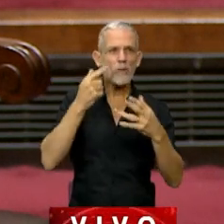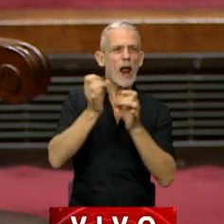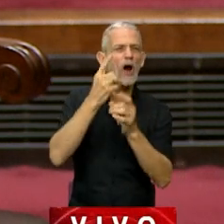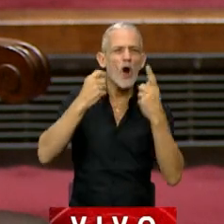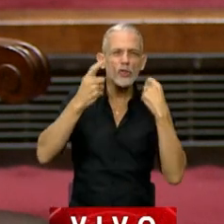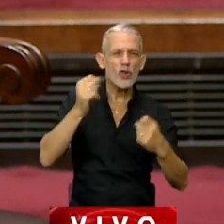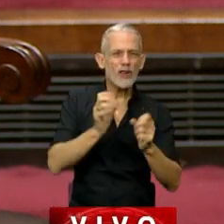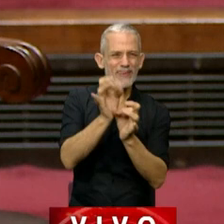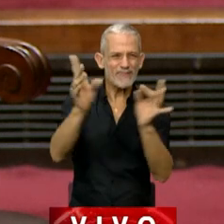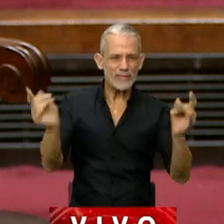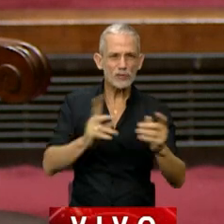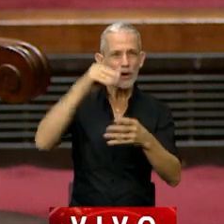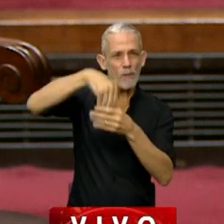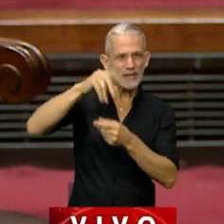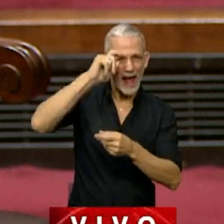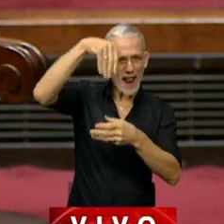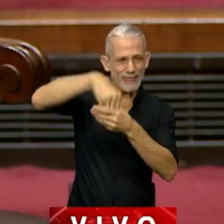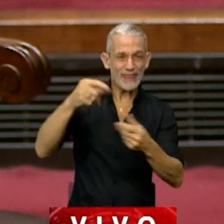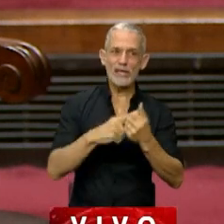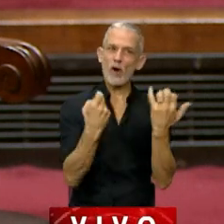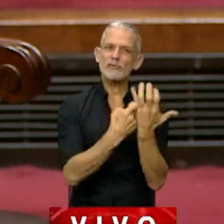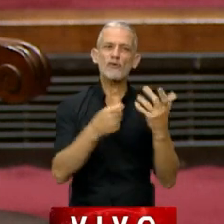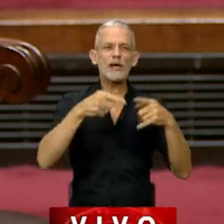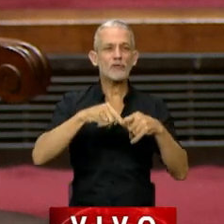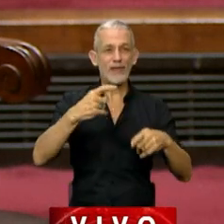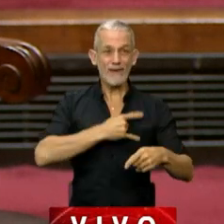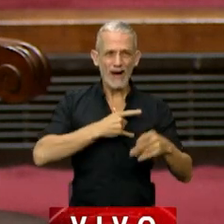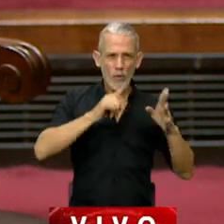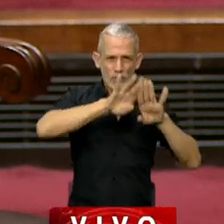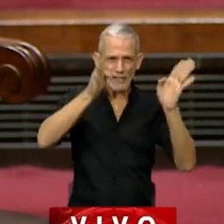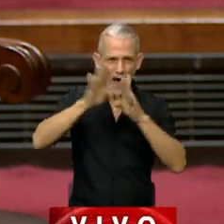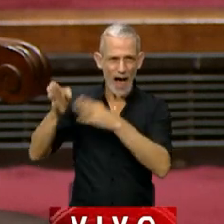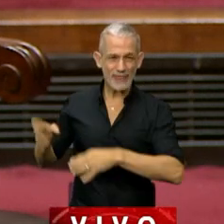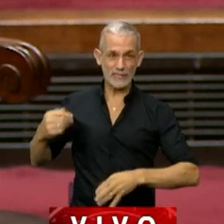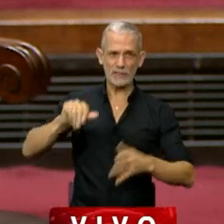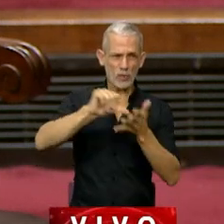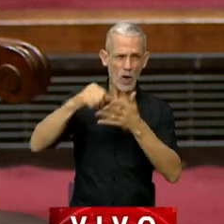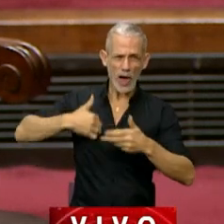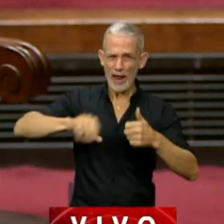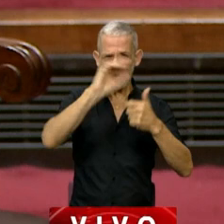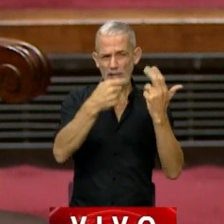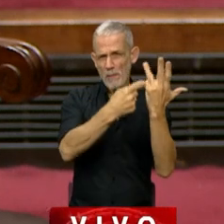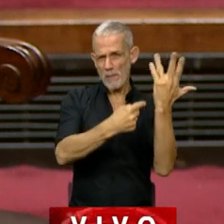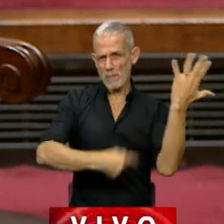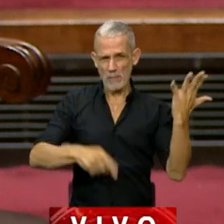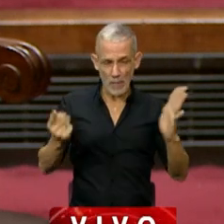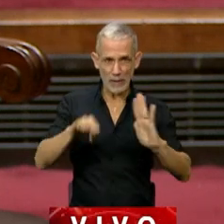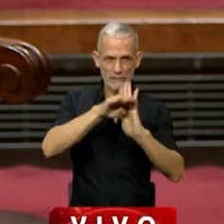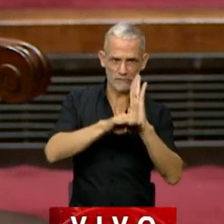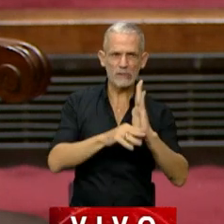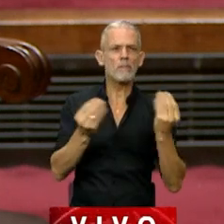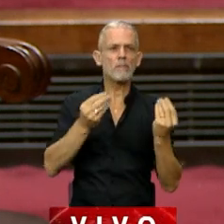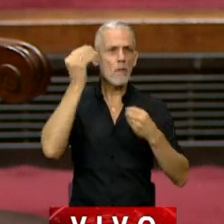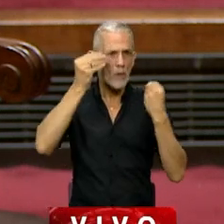Infecciones Intrahospitalarias, la Asociación de Facultades de Ciencia Médica del país, etcétera, bajo los lineamientos y las